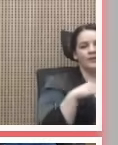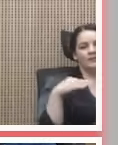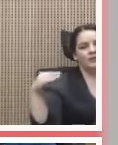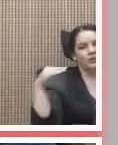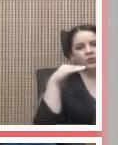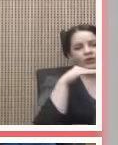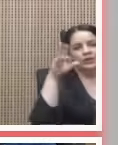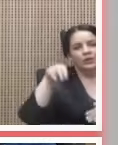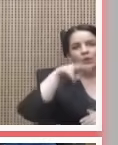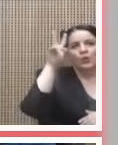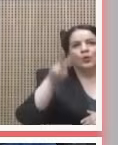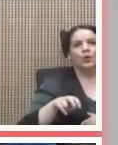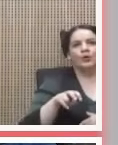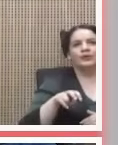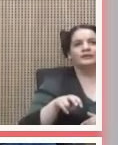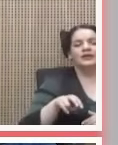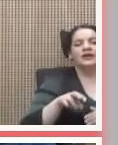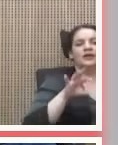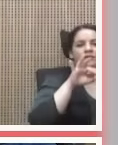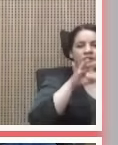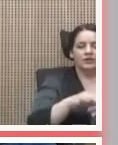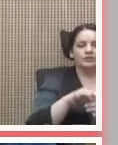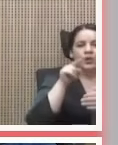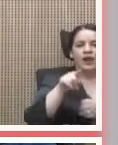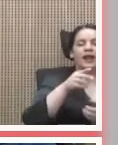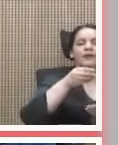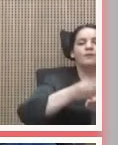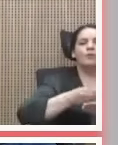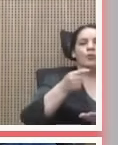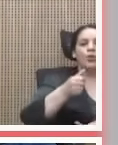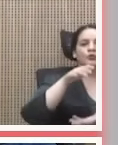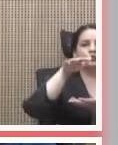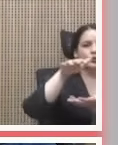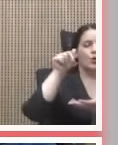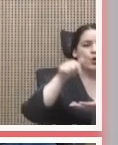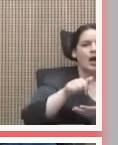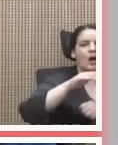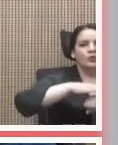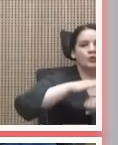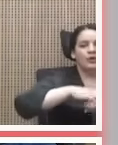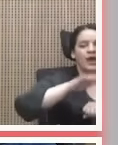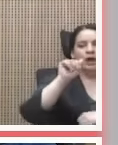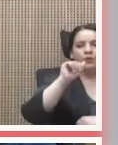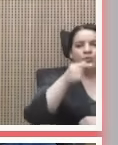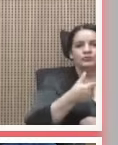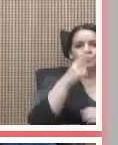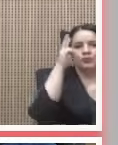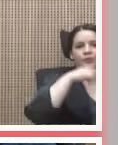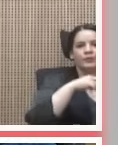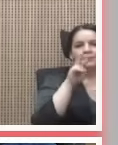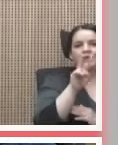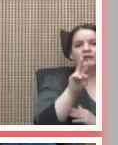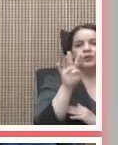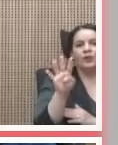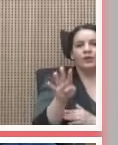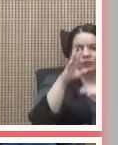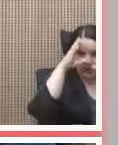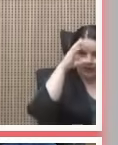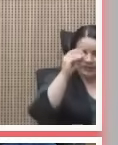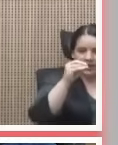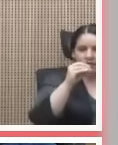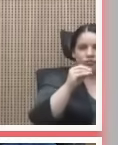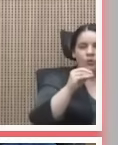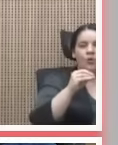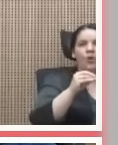de colones respecto al monto autorizado en agosto de 2024. Dato mata